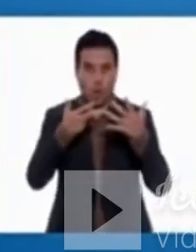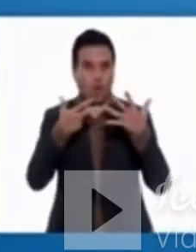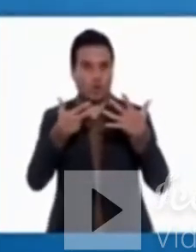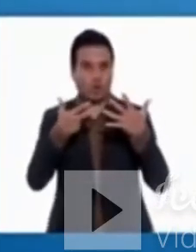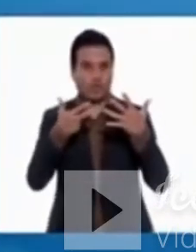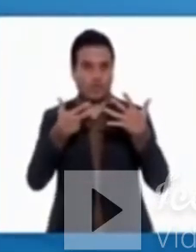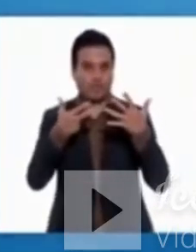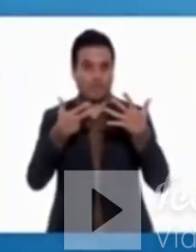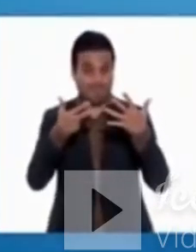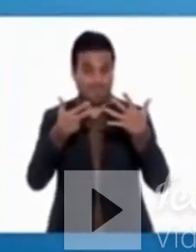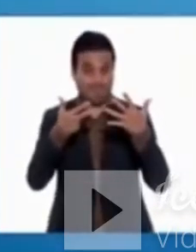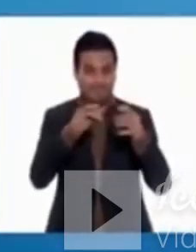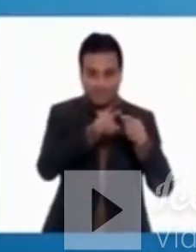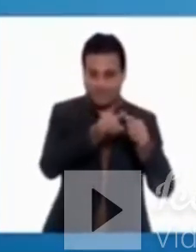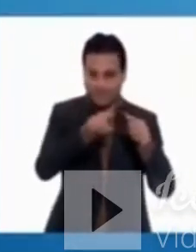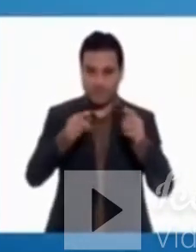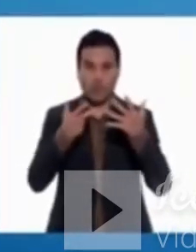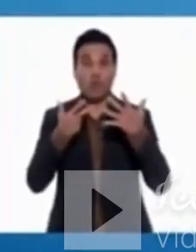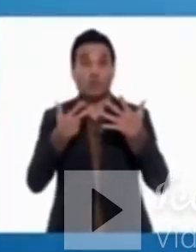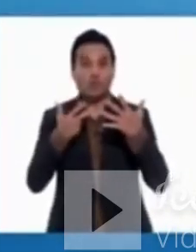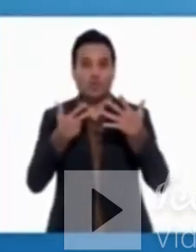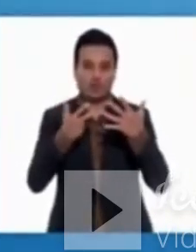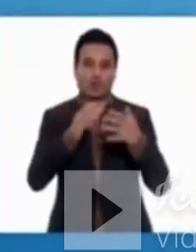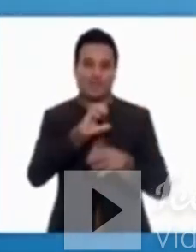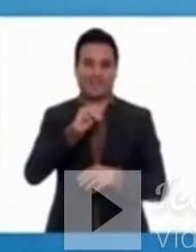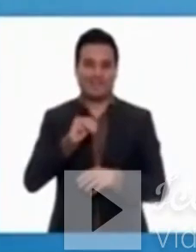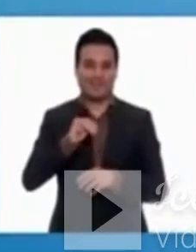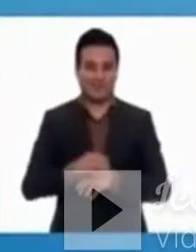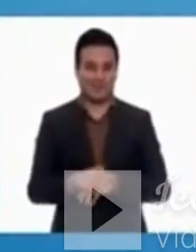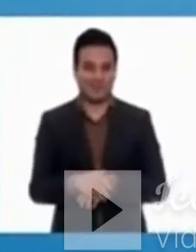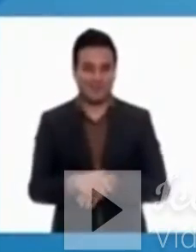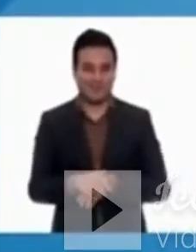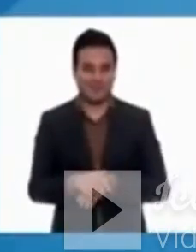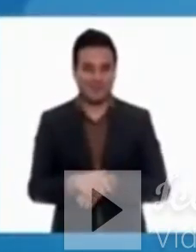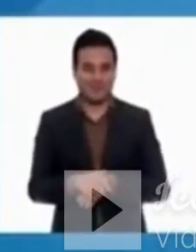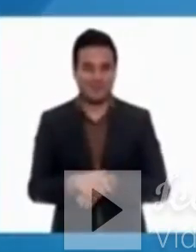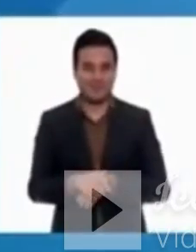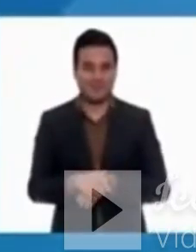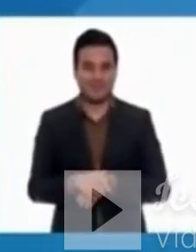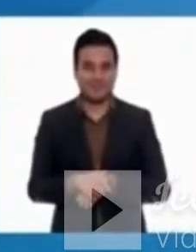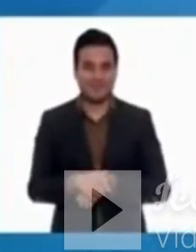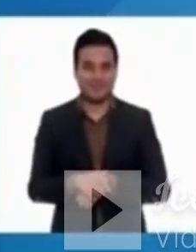¿no? Son 8 centímetros.